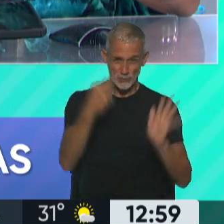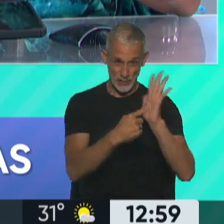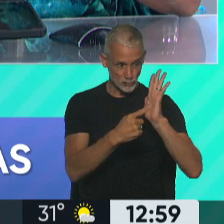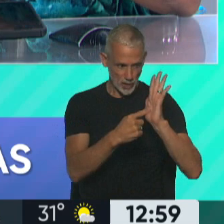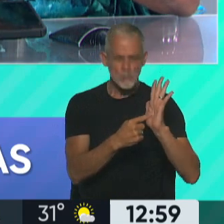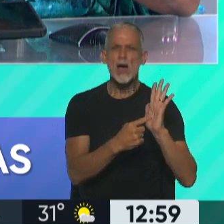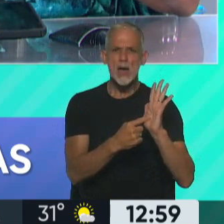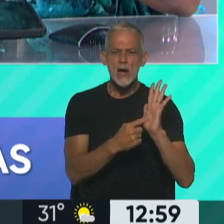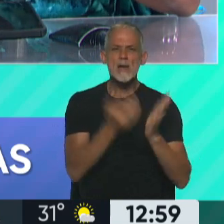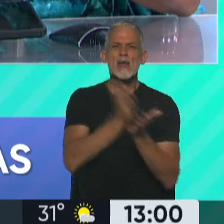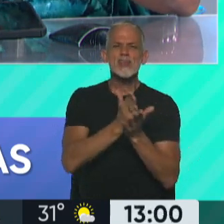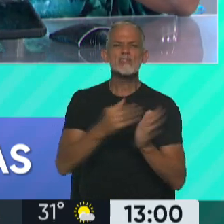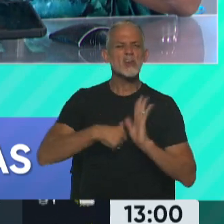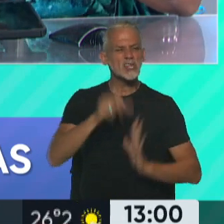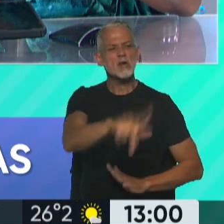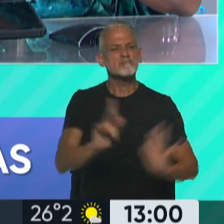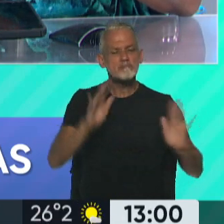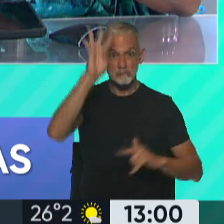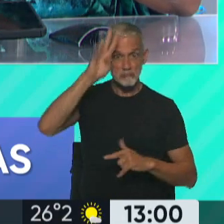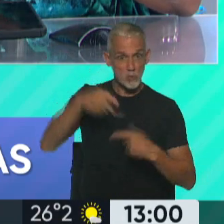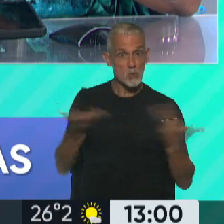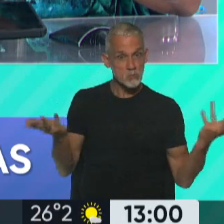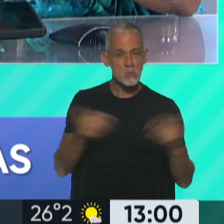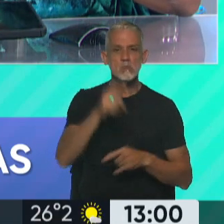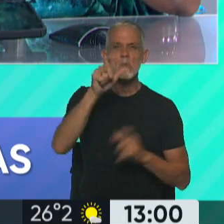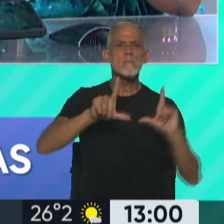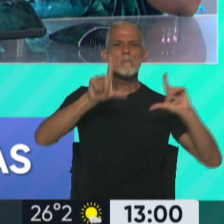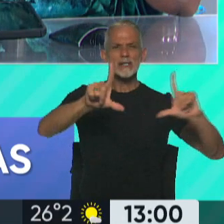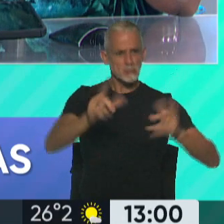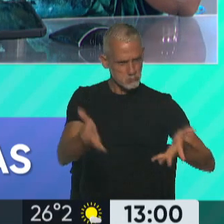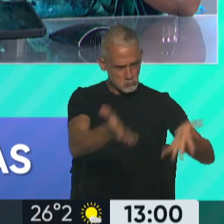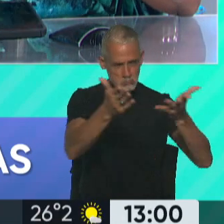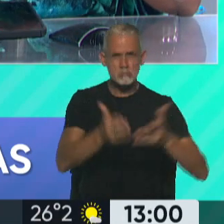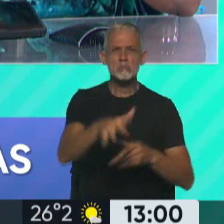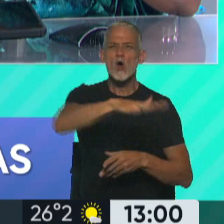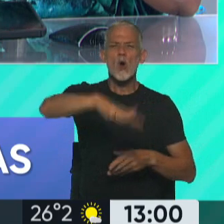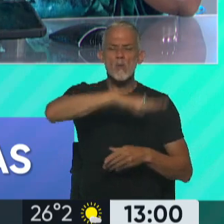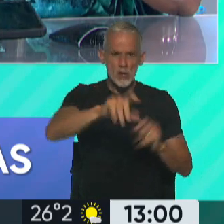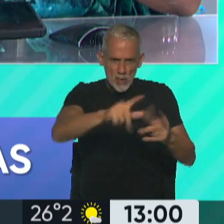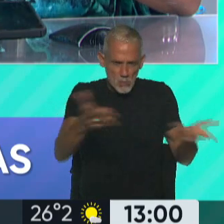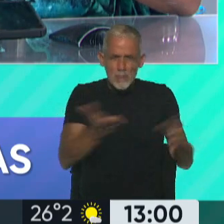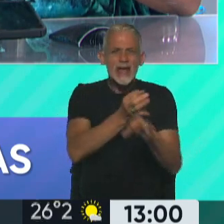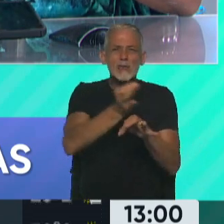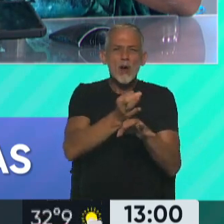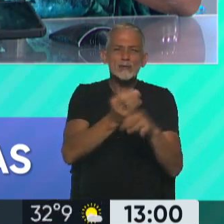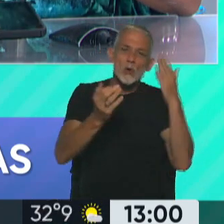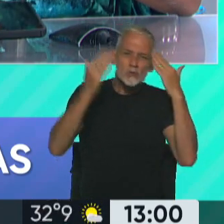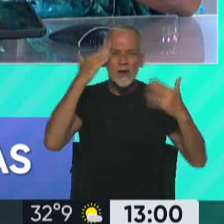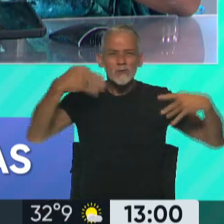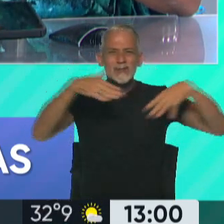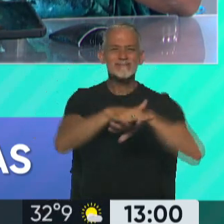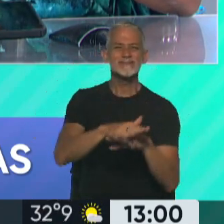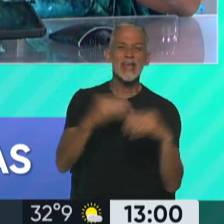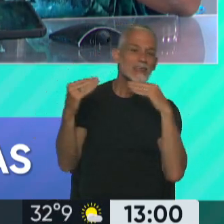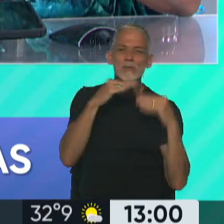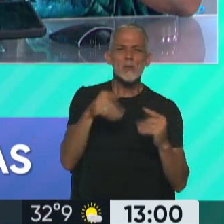donde se reconoce el derecho a la identidad, el derecho a tener una personería jurídica por sus comunidades, el derecho a la educación intercultural bilingüe, o sea, que la